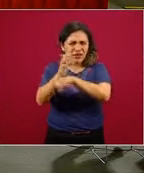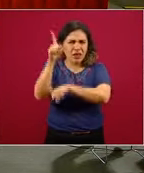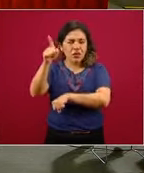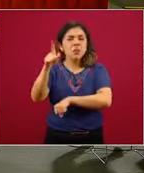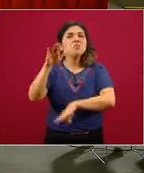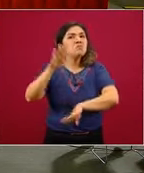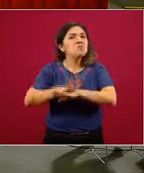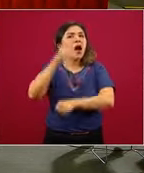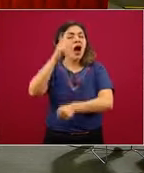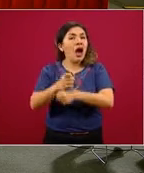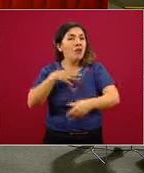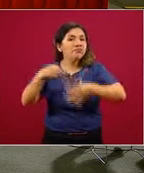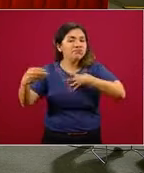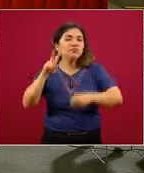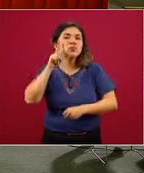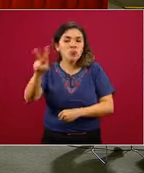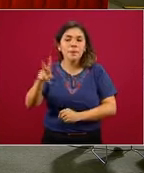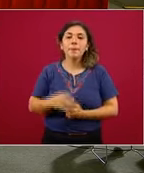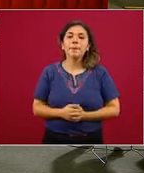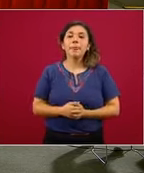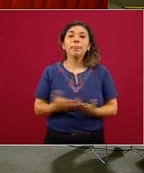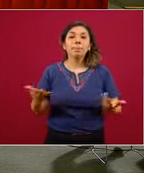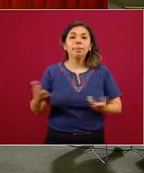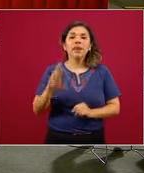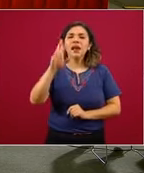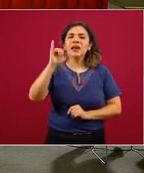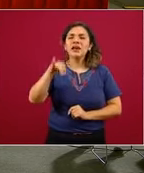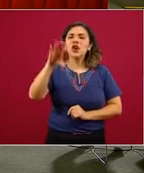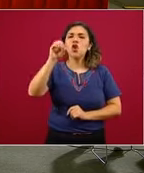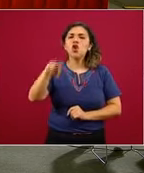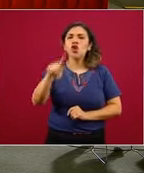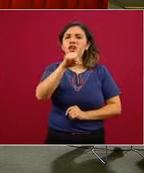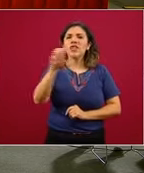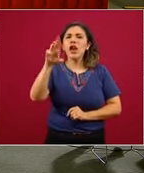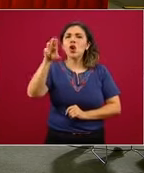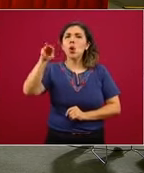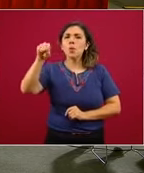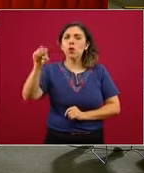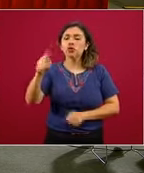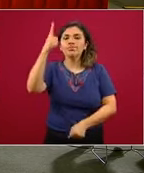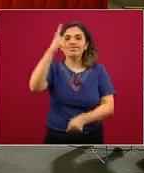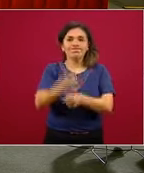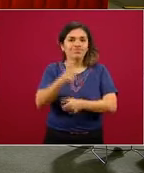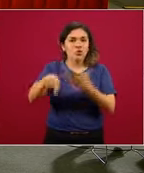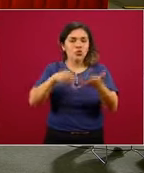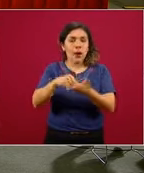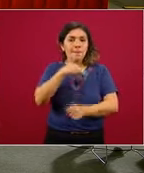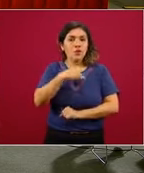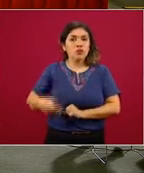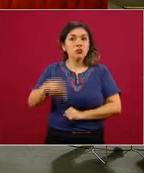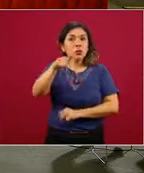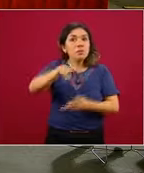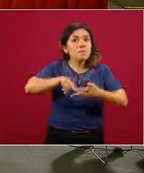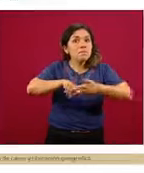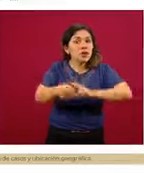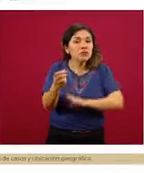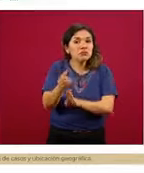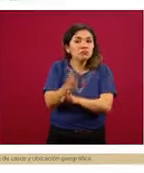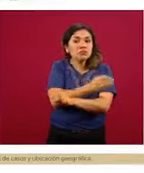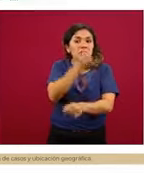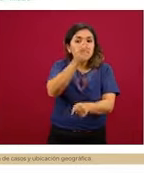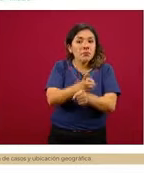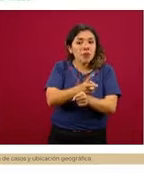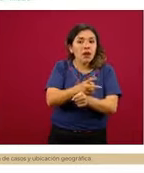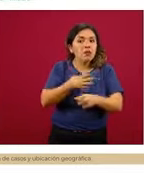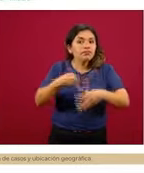a esta presentación. Vemos claramente que Rincón de Romos es un municipio que inició de manera temprana con